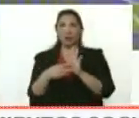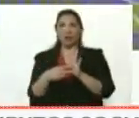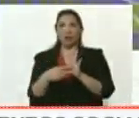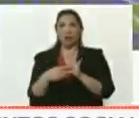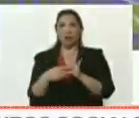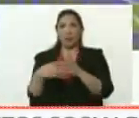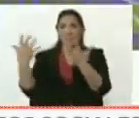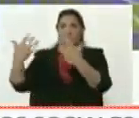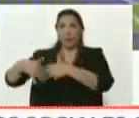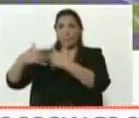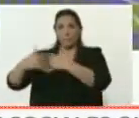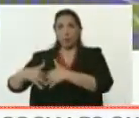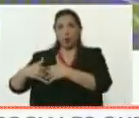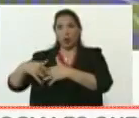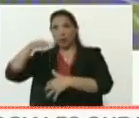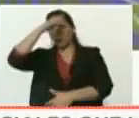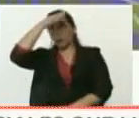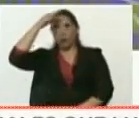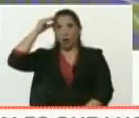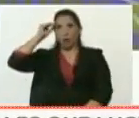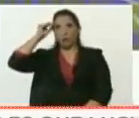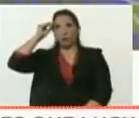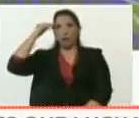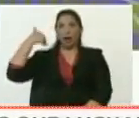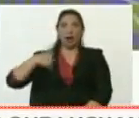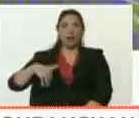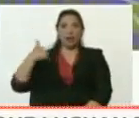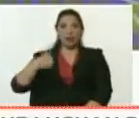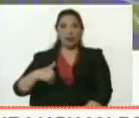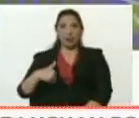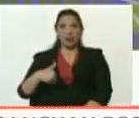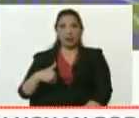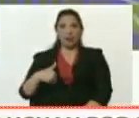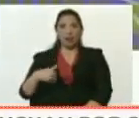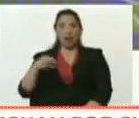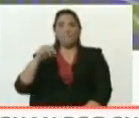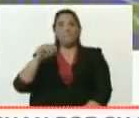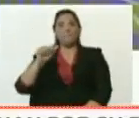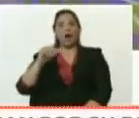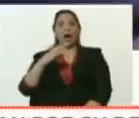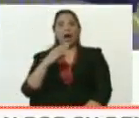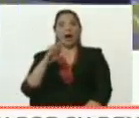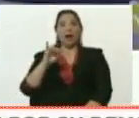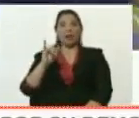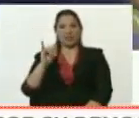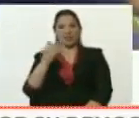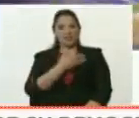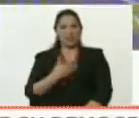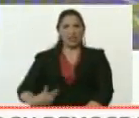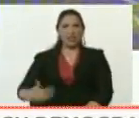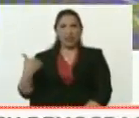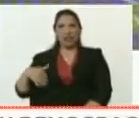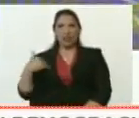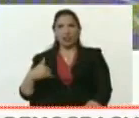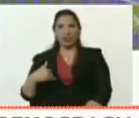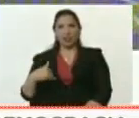franquicias empresariales de Donald Trump en Argentina con Macri, ya vemos lo que